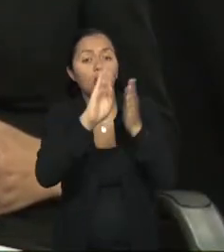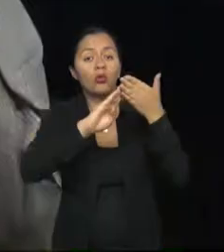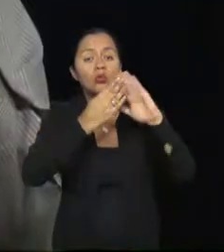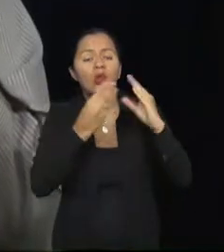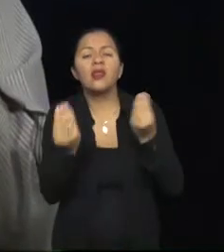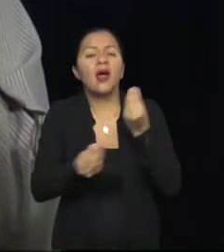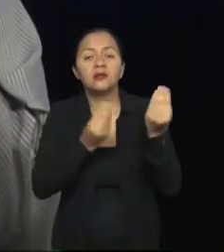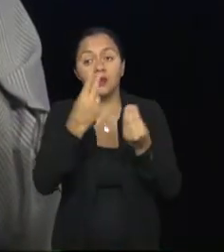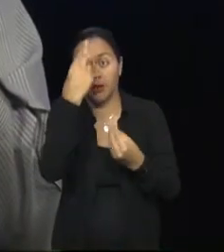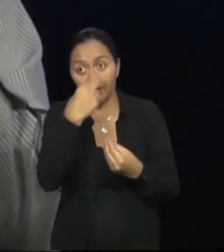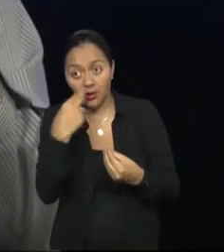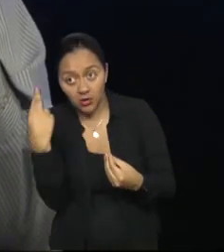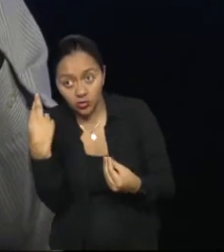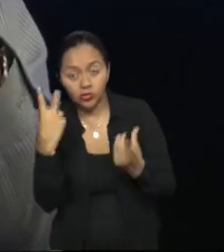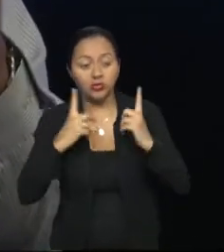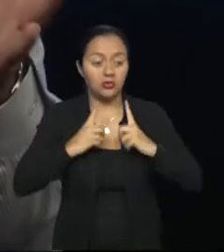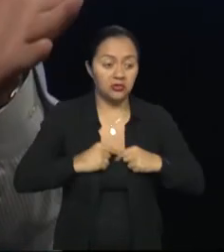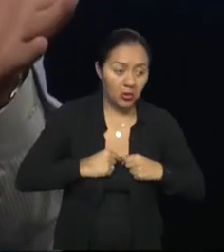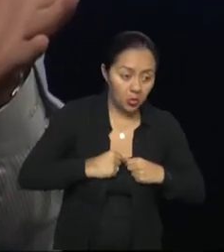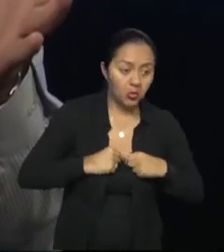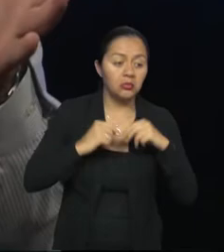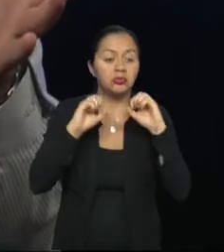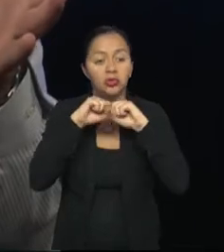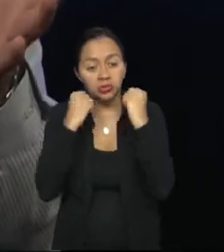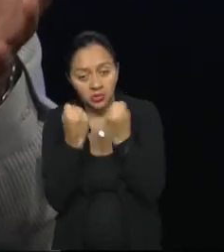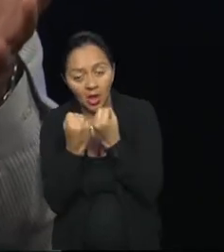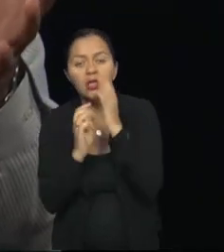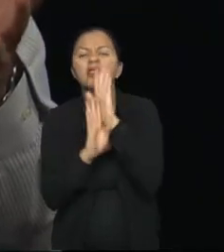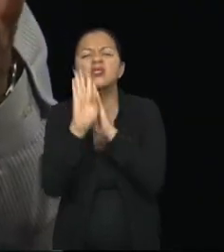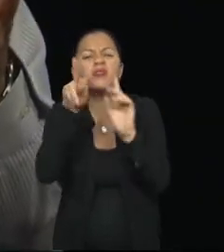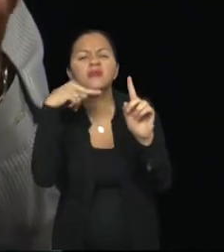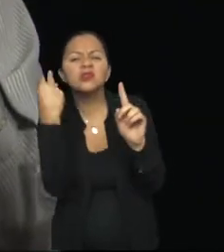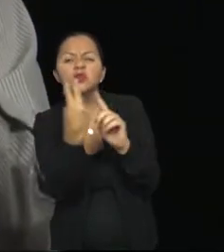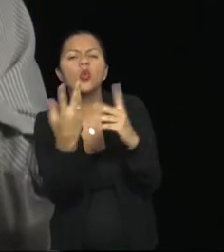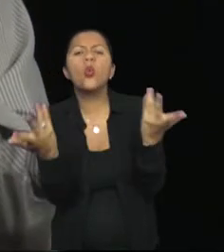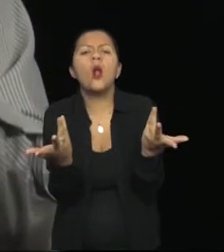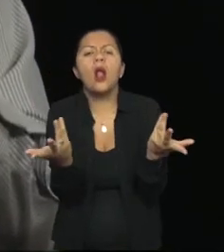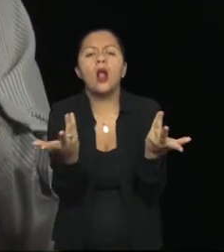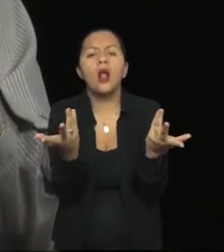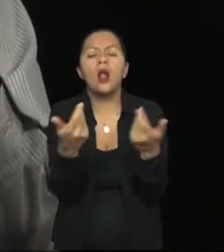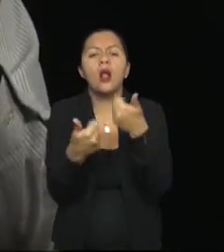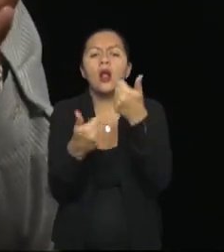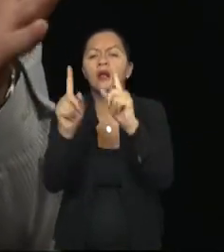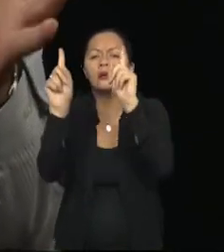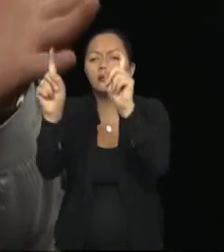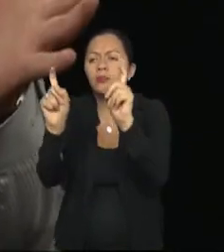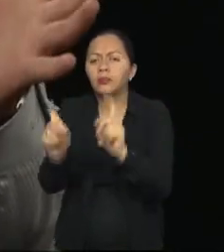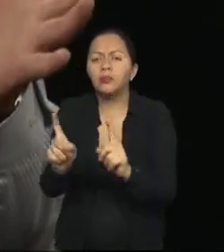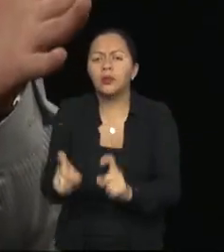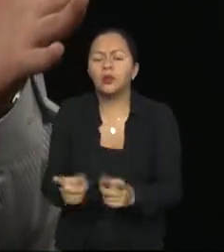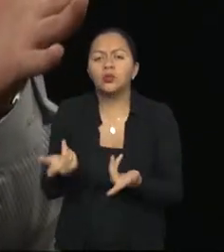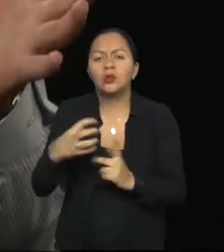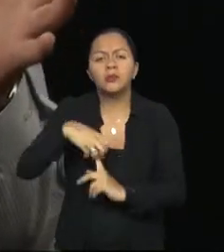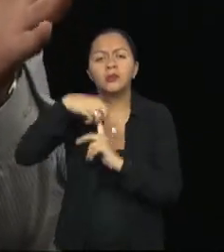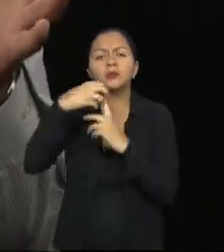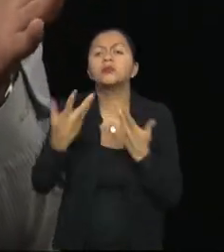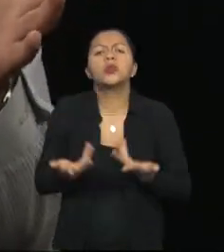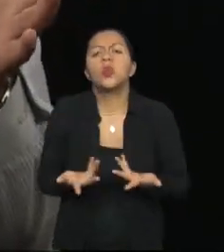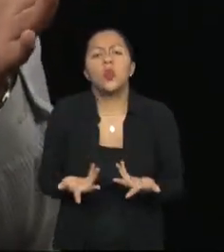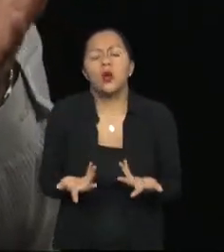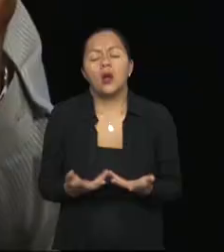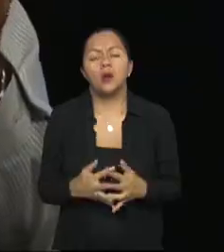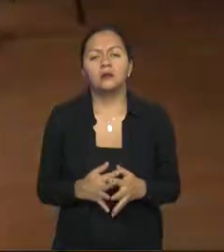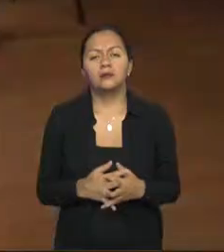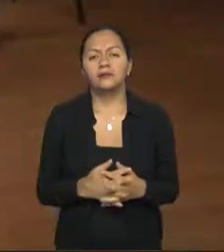contexto deberíamos ver que hay varios componentes que se pueden aplicar. ¿Cuáles serían los componentes principales que vamos a tener